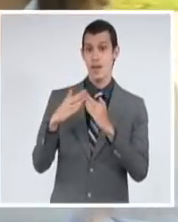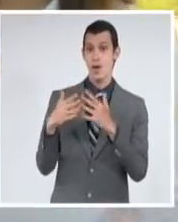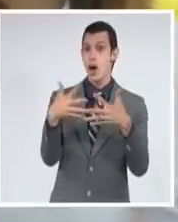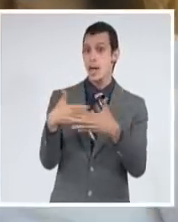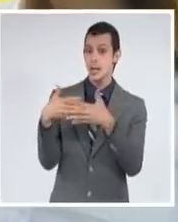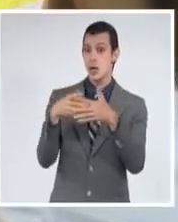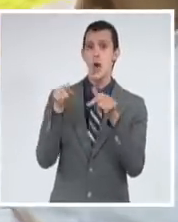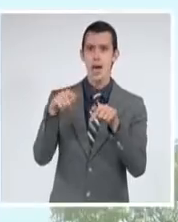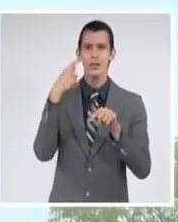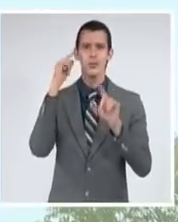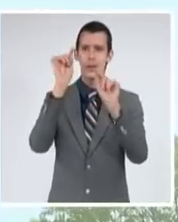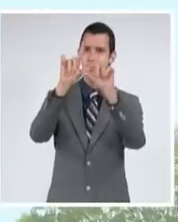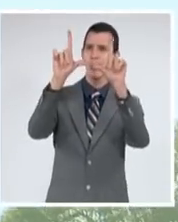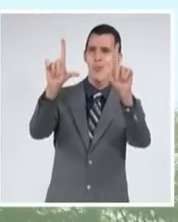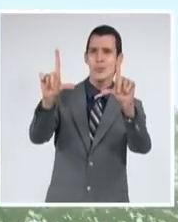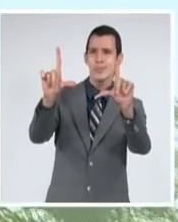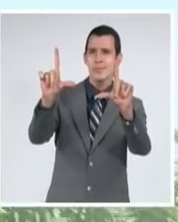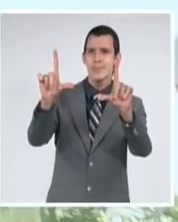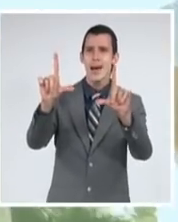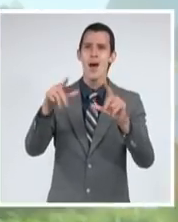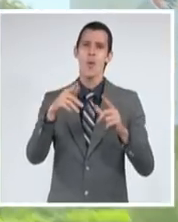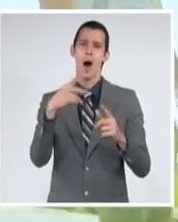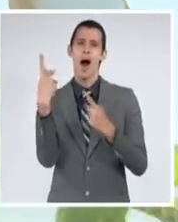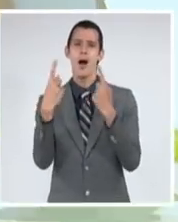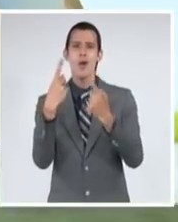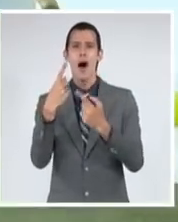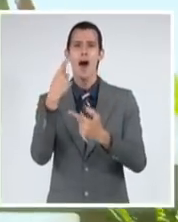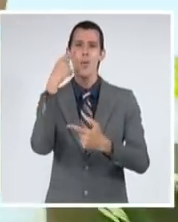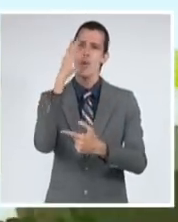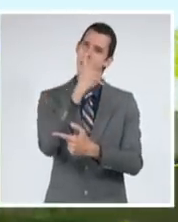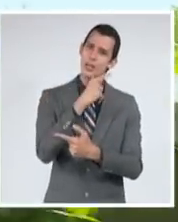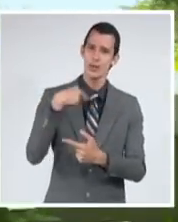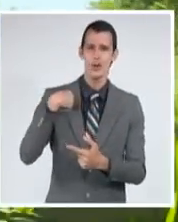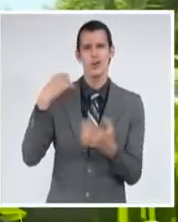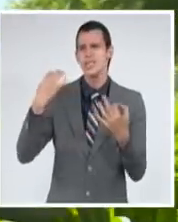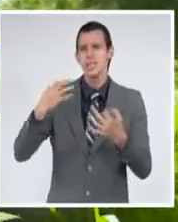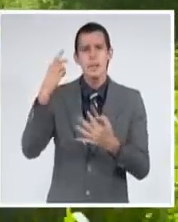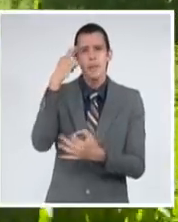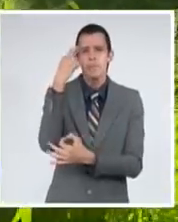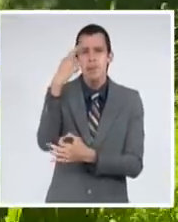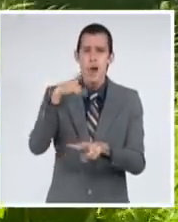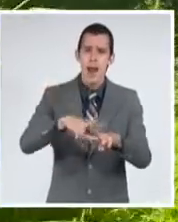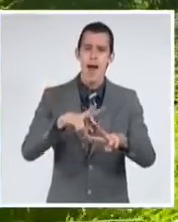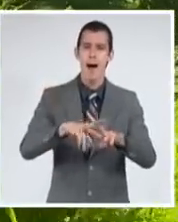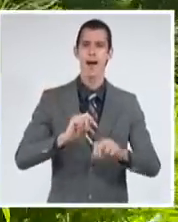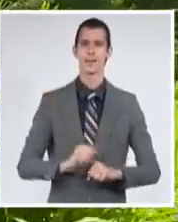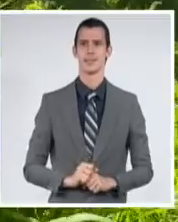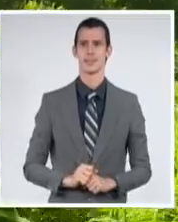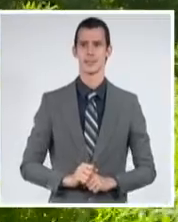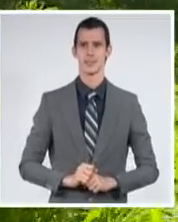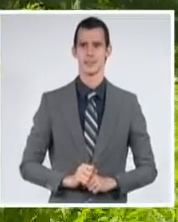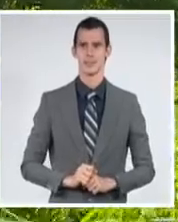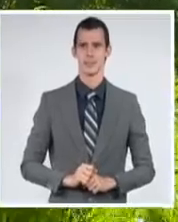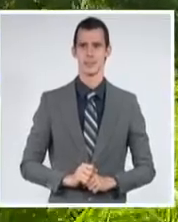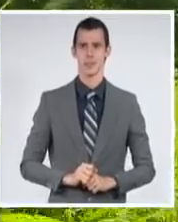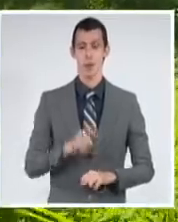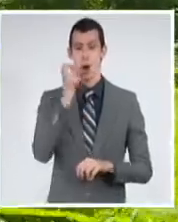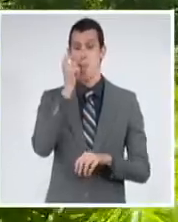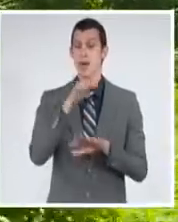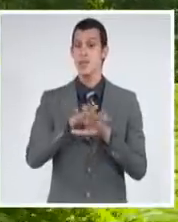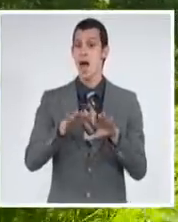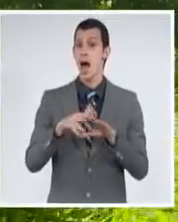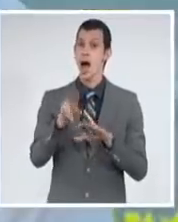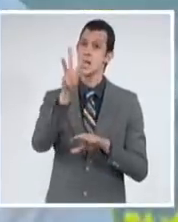de mi familia y en mi aula. El profe habla de Cuba y sus vecinos como si no se hubiese ido hace ya más de 30 años. Yo